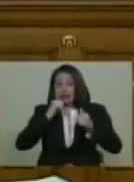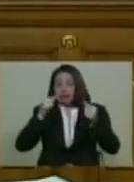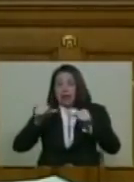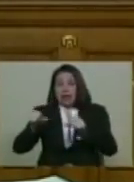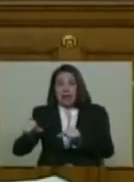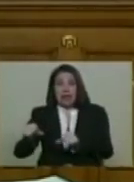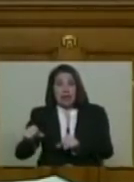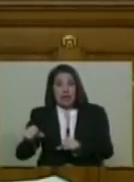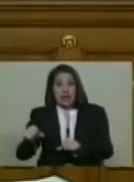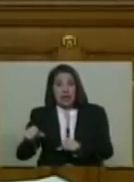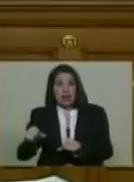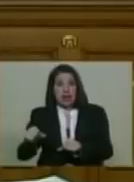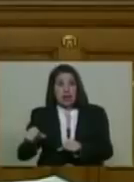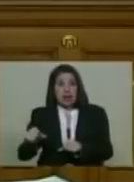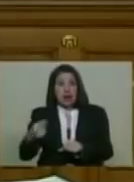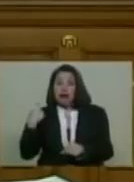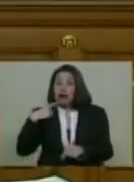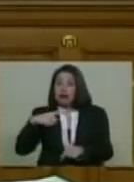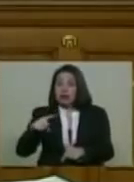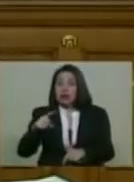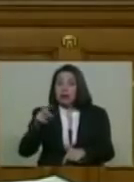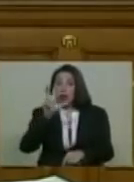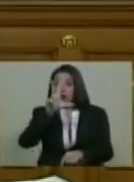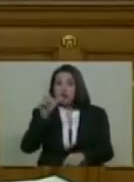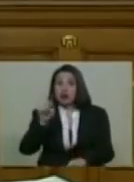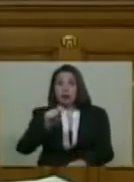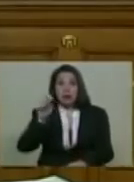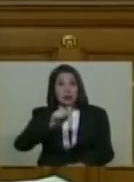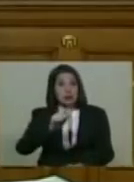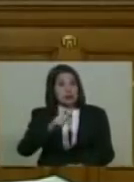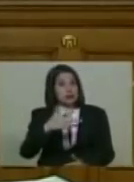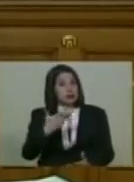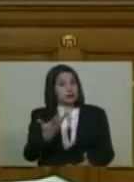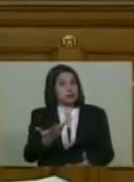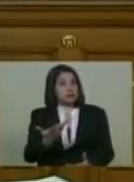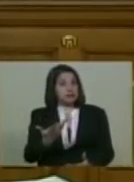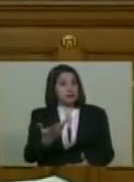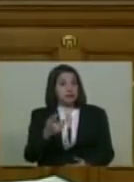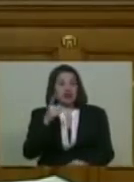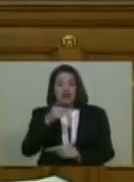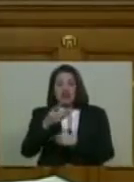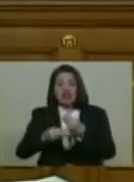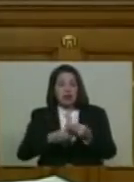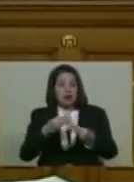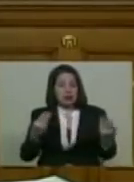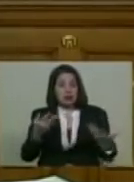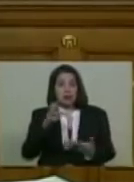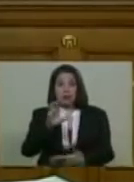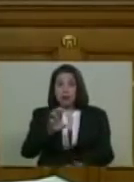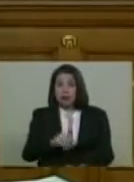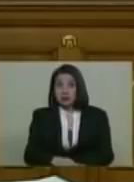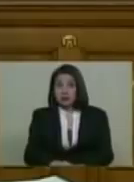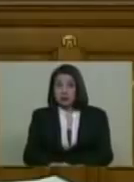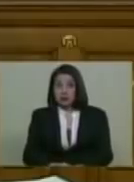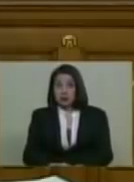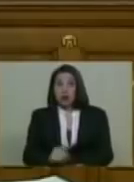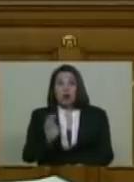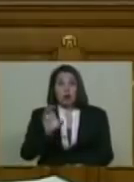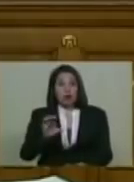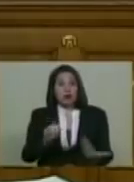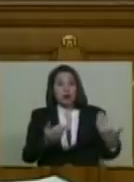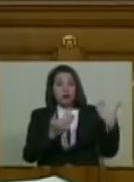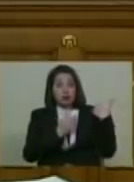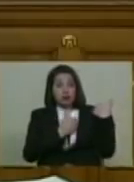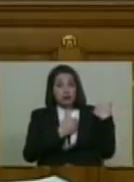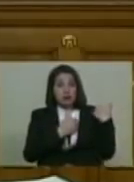que tenían para este primer trimestre y qué tiene que hacer el país que tiene que hacer un estado responsable